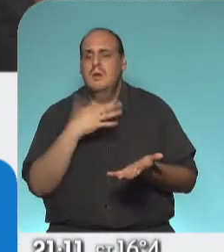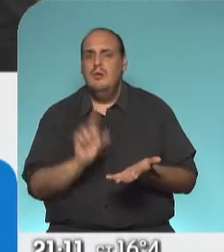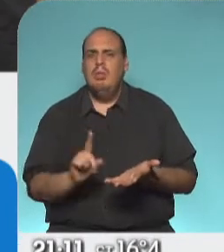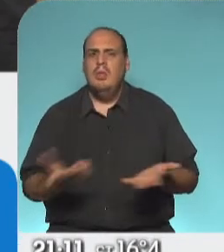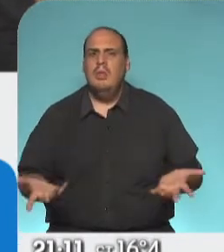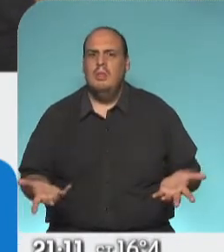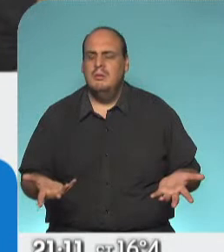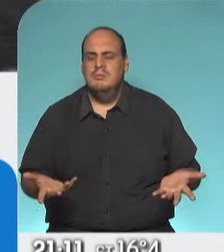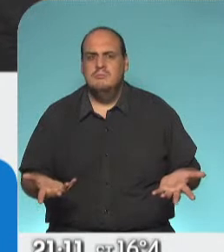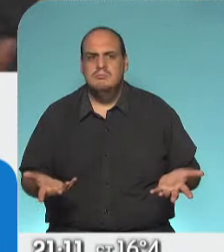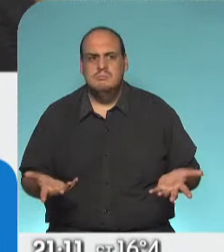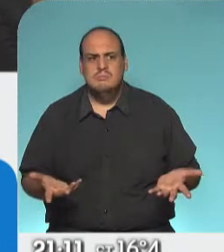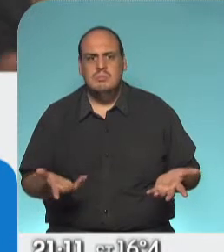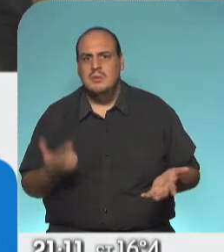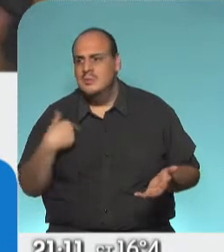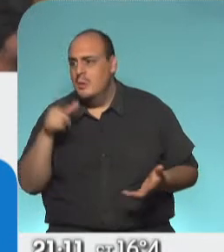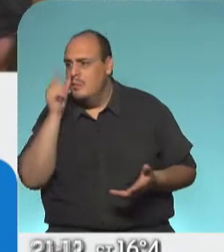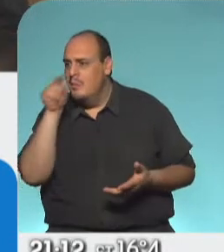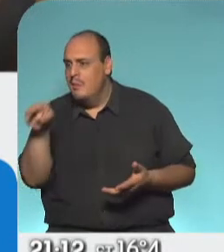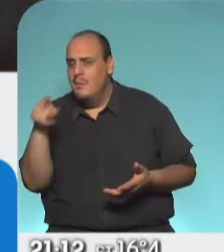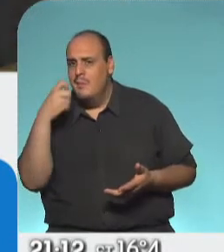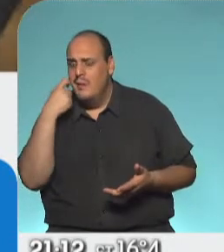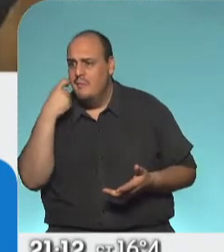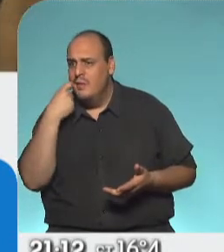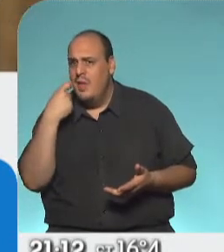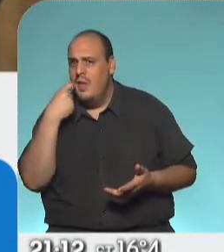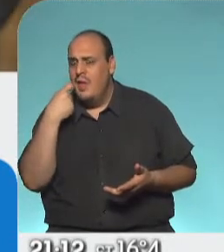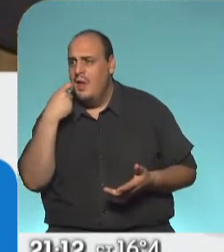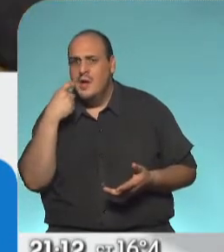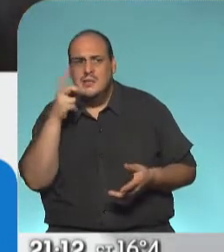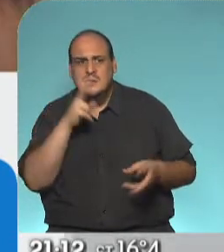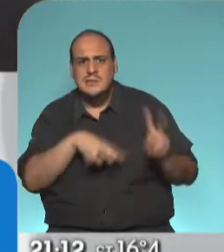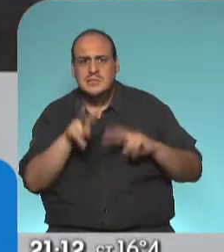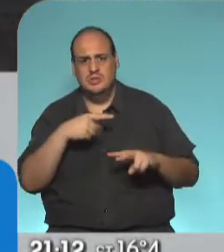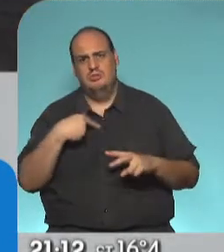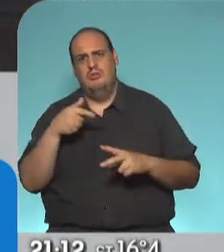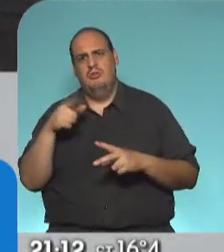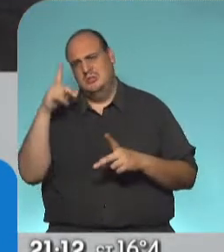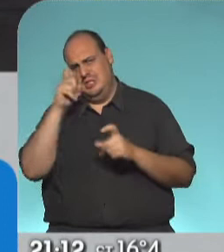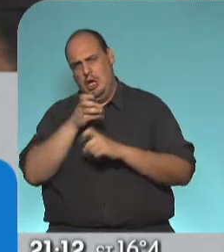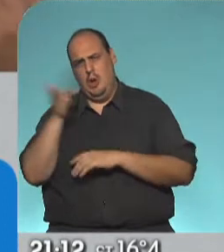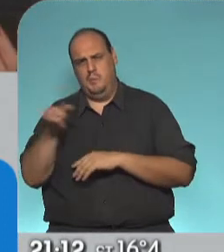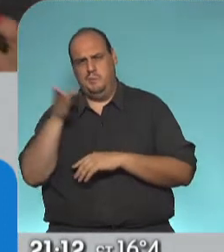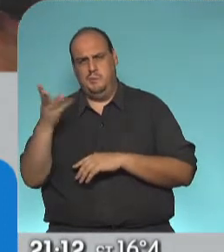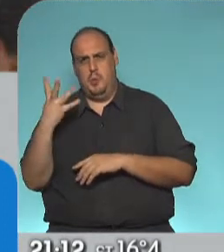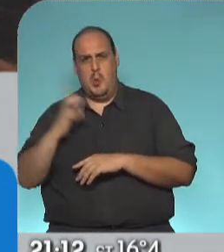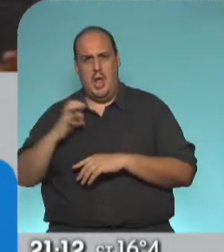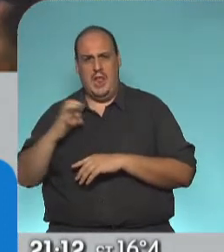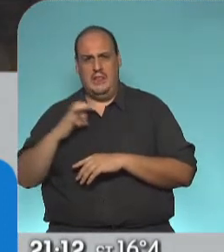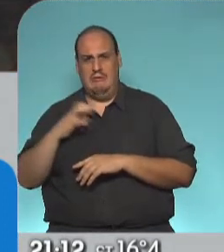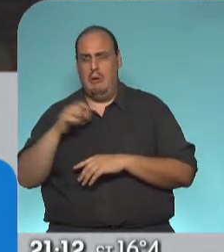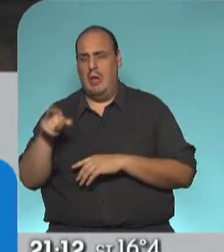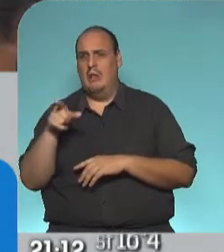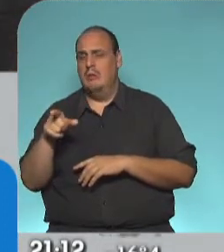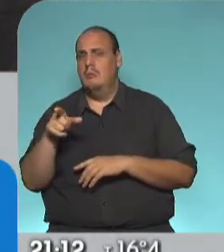es inentendible. Puse a mi papá en un lugar que, te juro, mirá, estuve 4 años haciendo terapia para ponerlo, porque